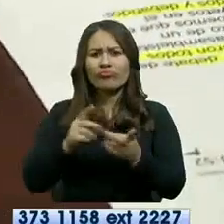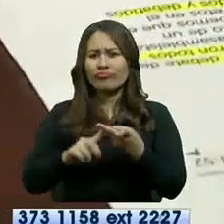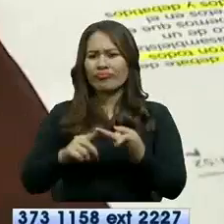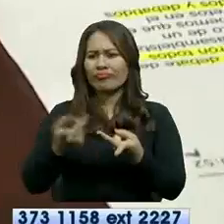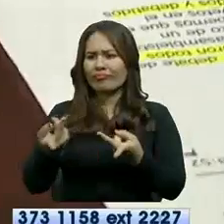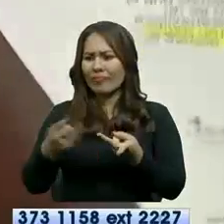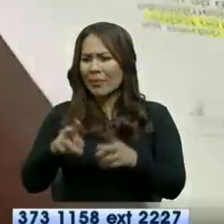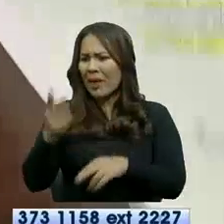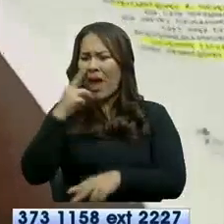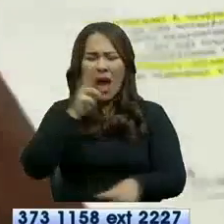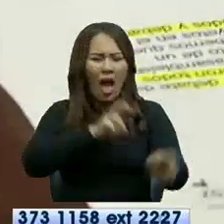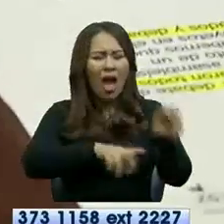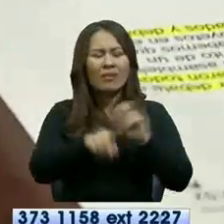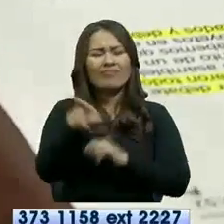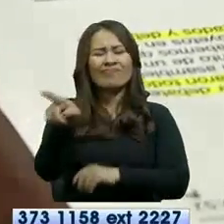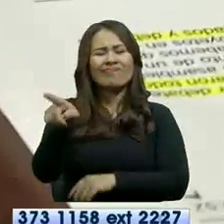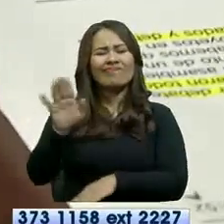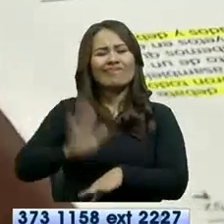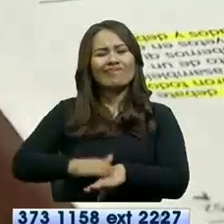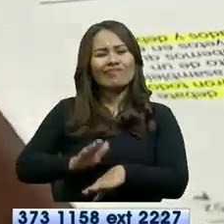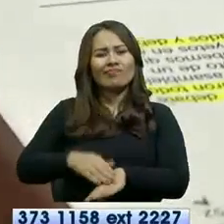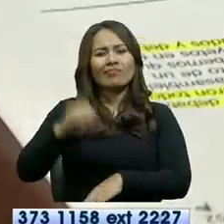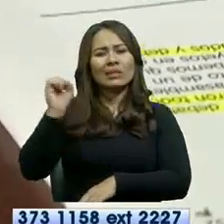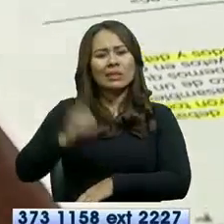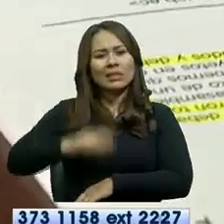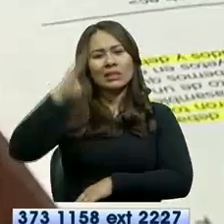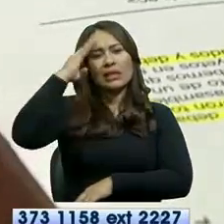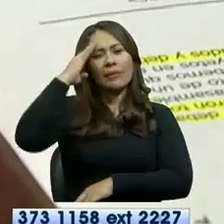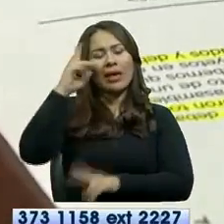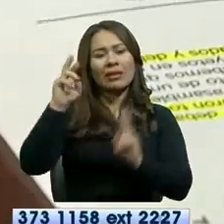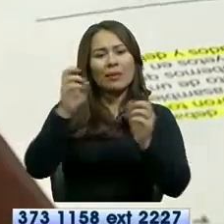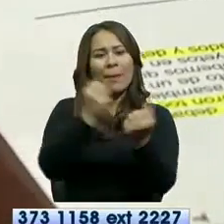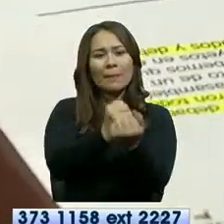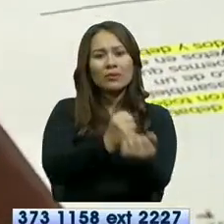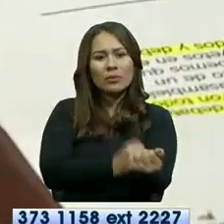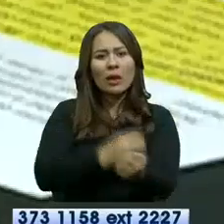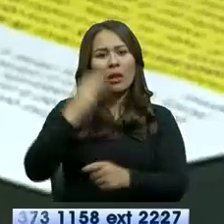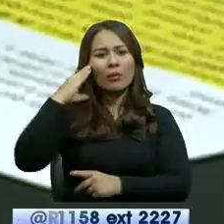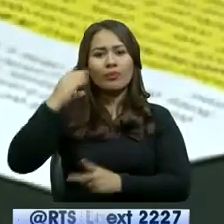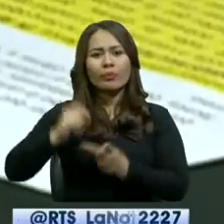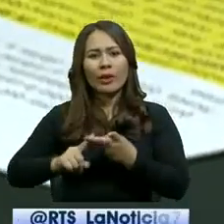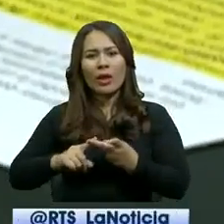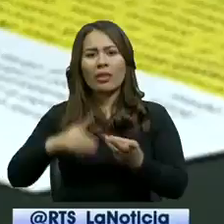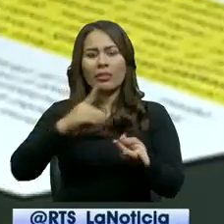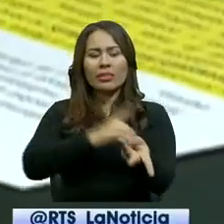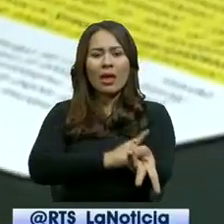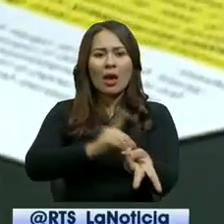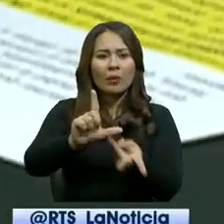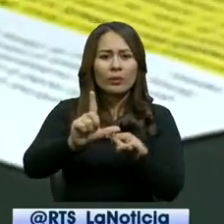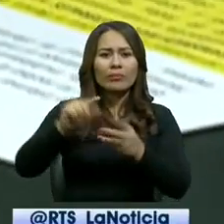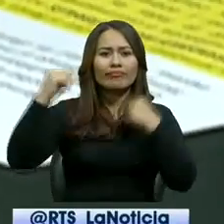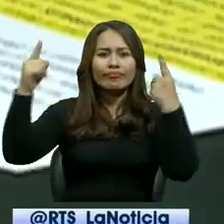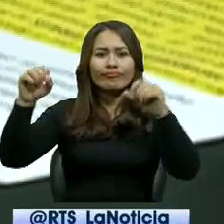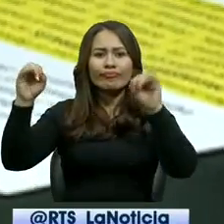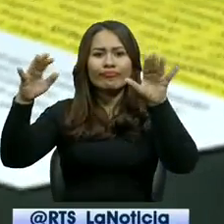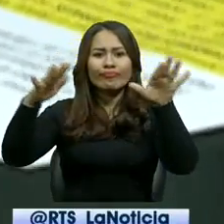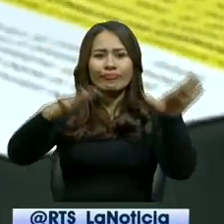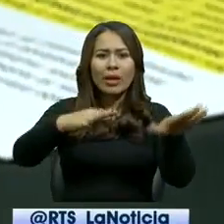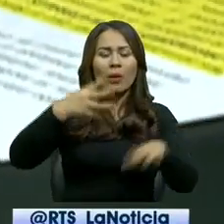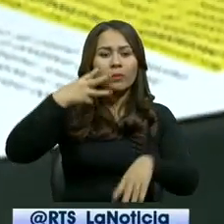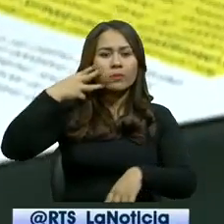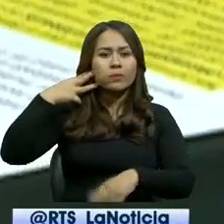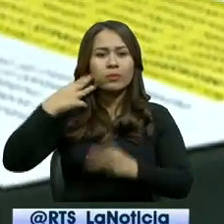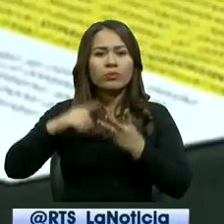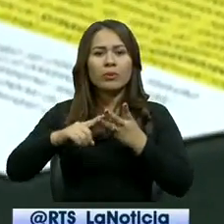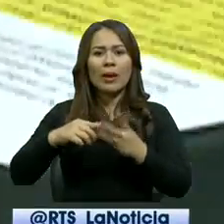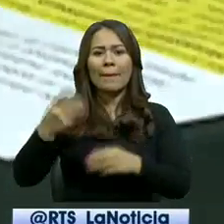con los procesos de contratación de los proyectos Poliducto Pascuales Cuenca, Trasvase Daule Vinces, Hidroeléctrica Mandoriacu, Refinería